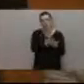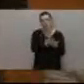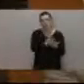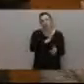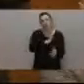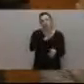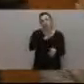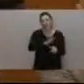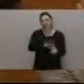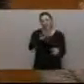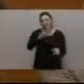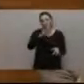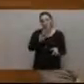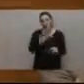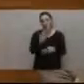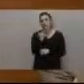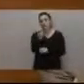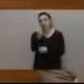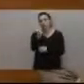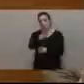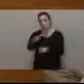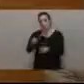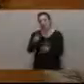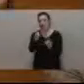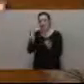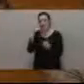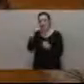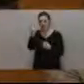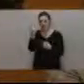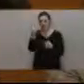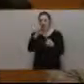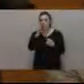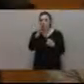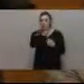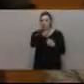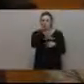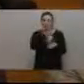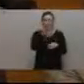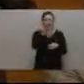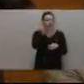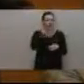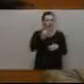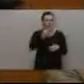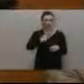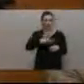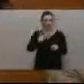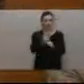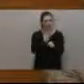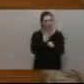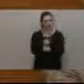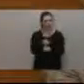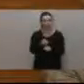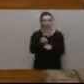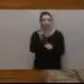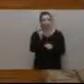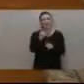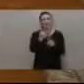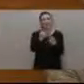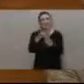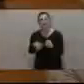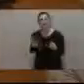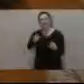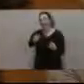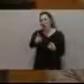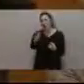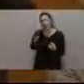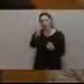para amparar a los más necesitados. Para ser una buena consejera no es suficiente con comprender las necesidades, tiene que ser capaz